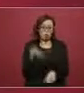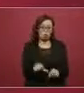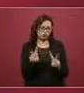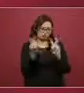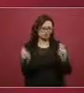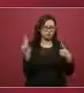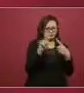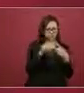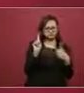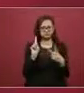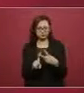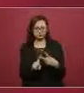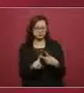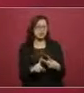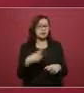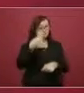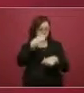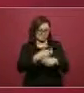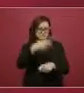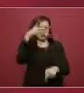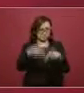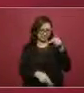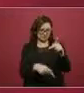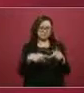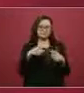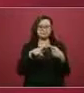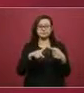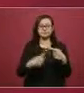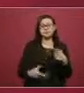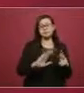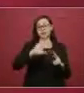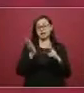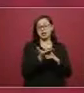de la primera parte. Y luego